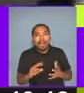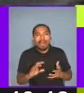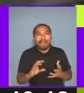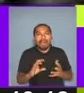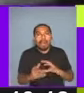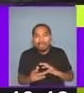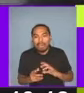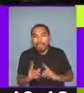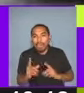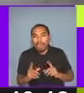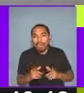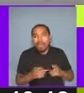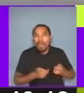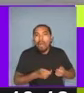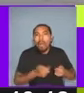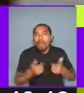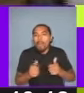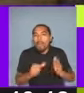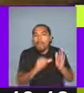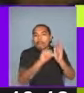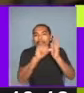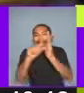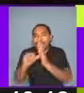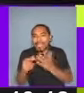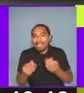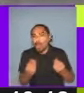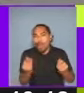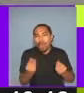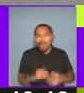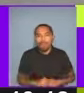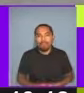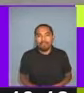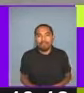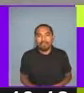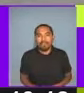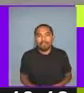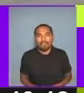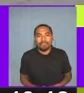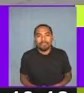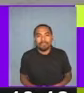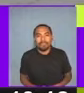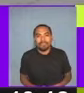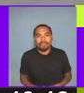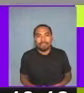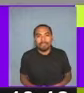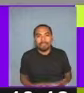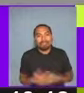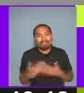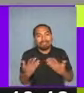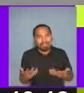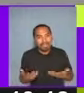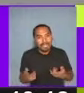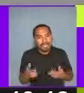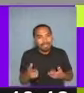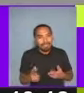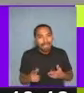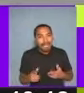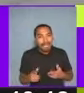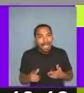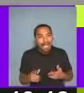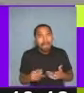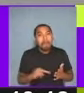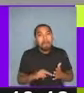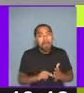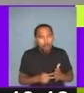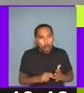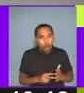con el exterior, más que nada, que nos va a marcar una expectativa de lo que va a pasar. O sea, si hay algo que puede llegar a ocurrir, sería mañana el